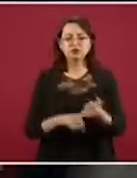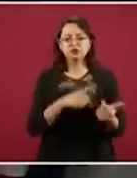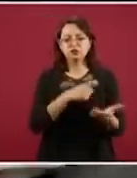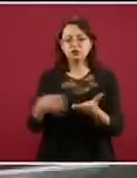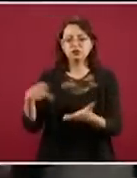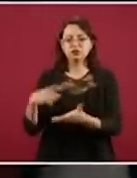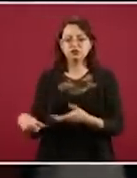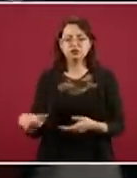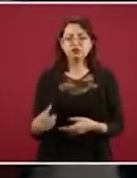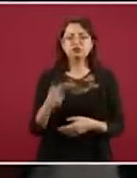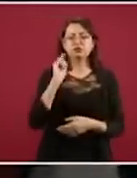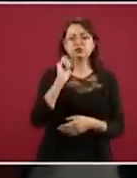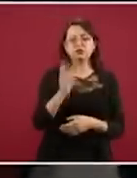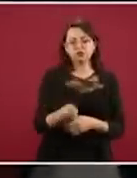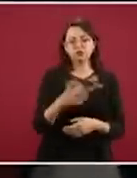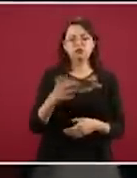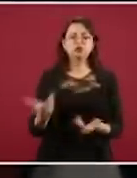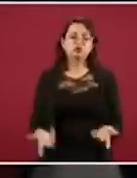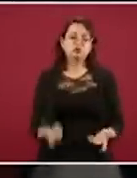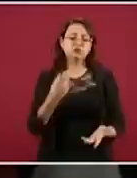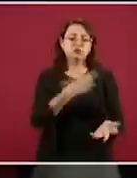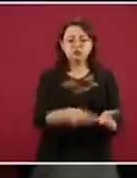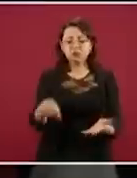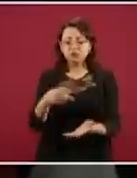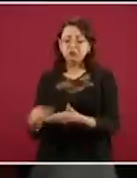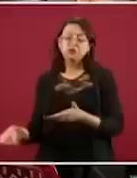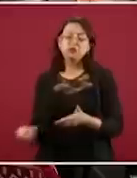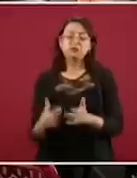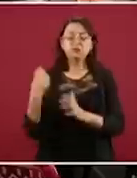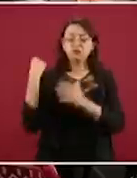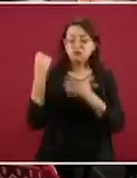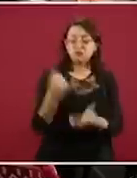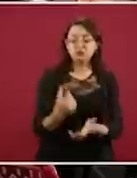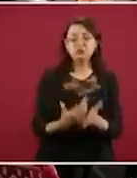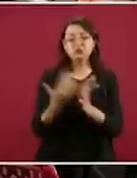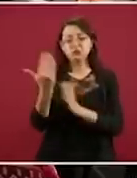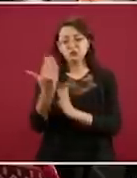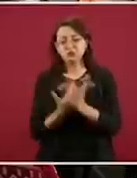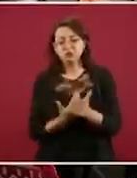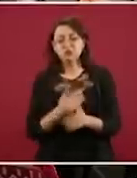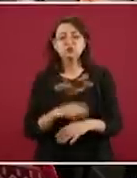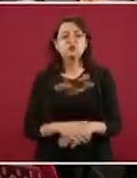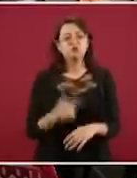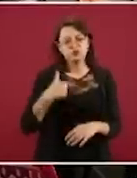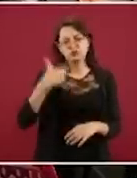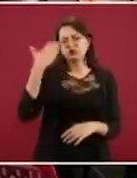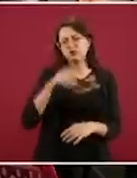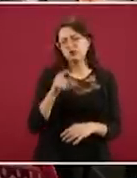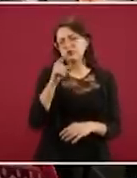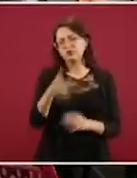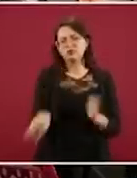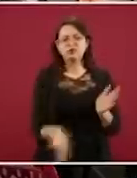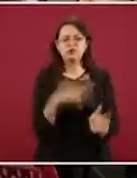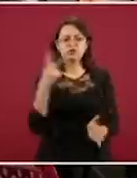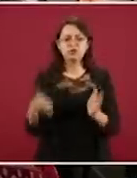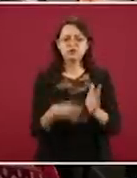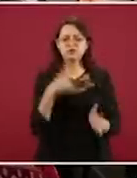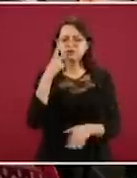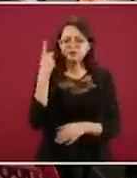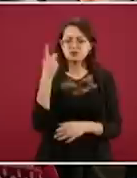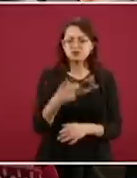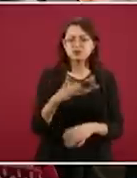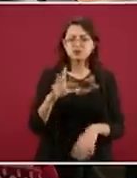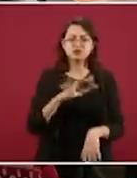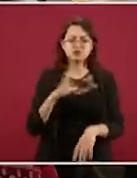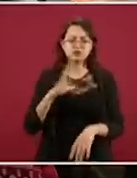una disminución en la inversión. Yo sé que usted ha dicho muchas veces que se está invirtiendo más.